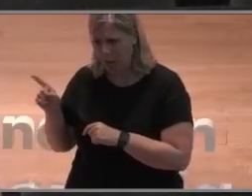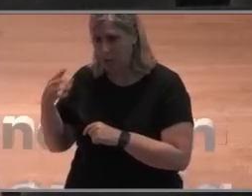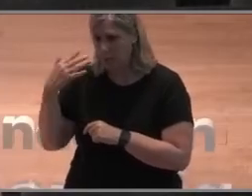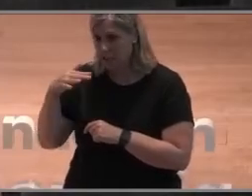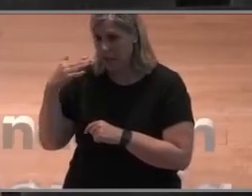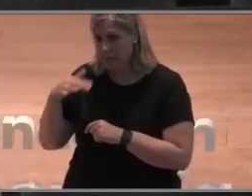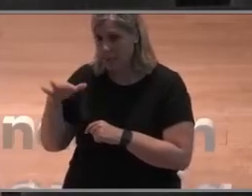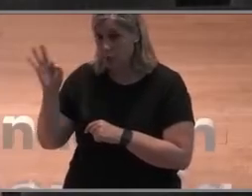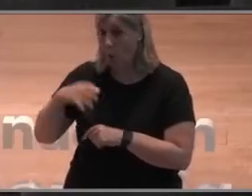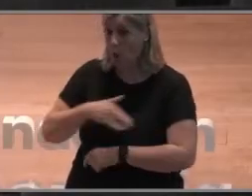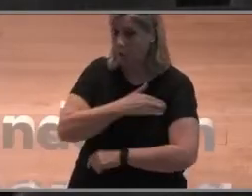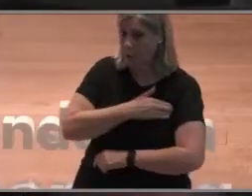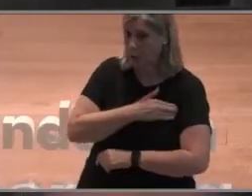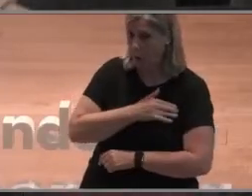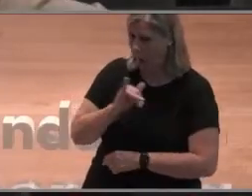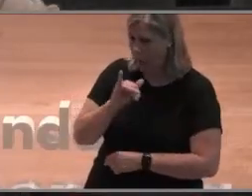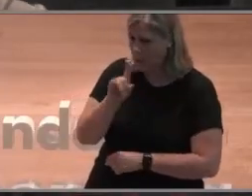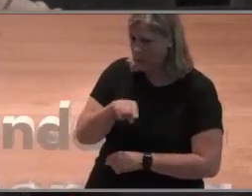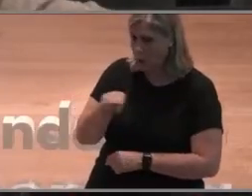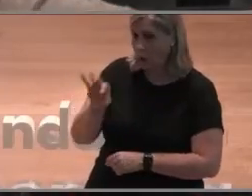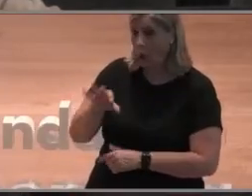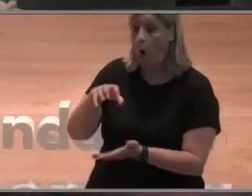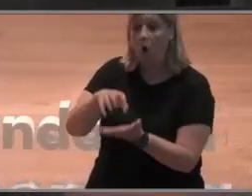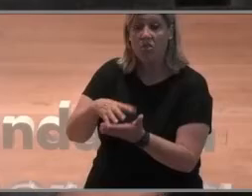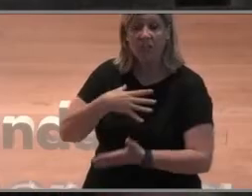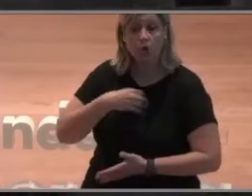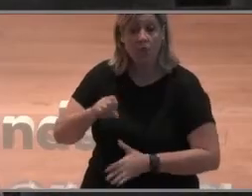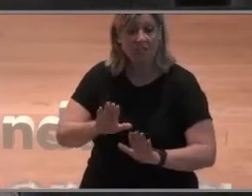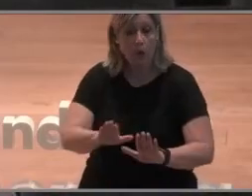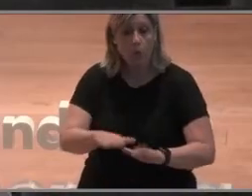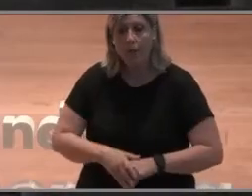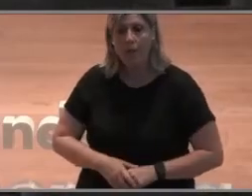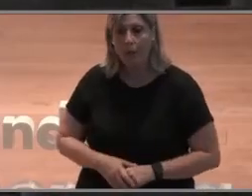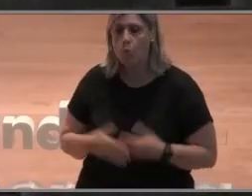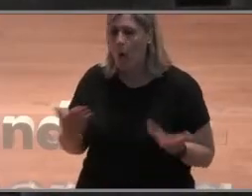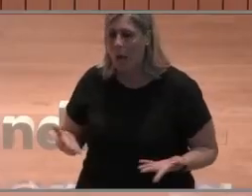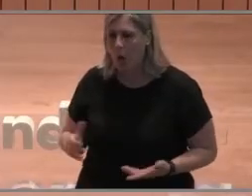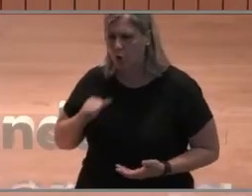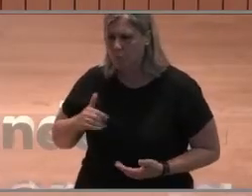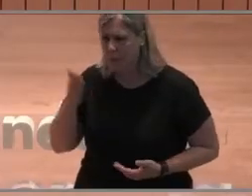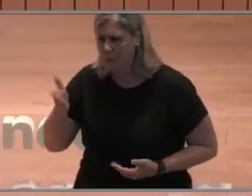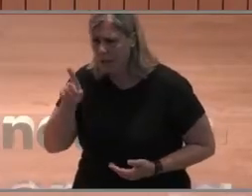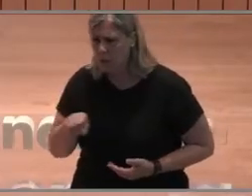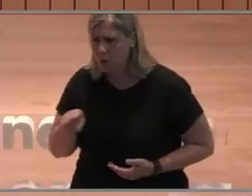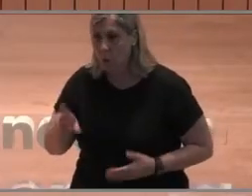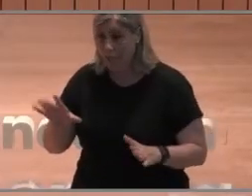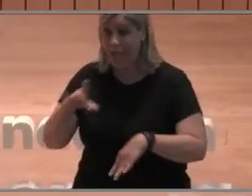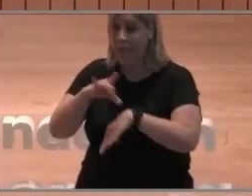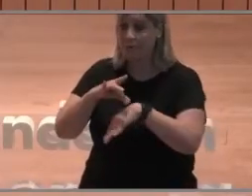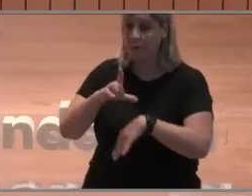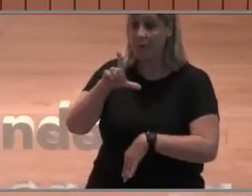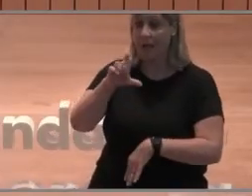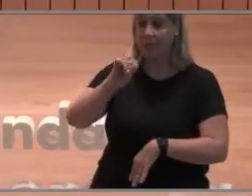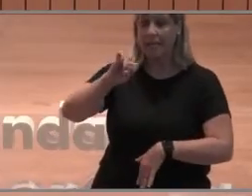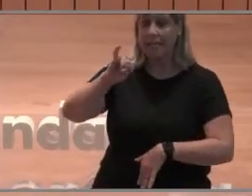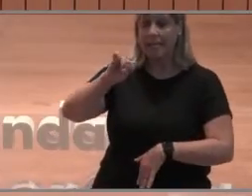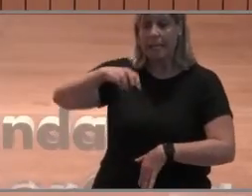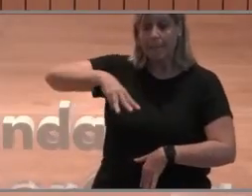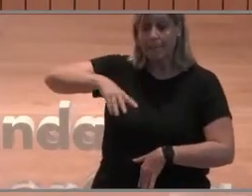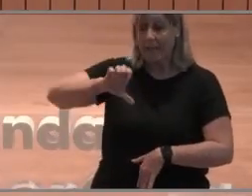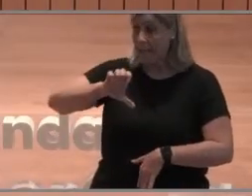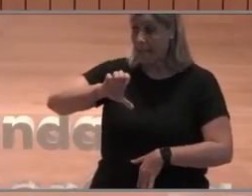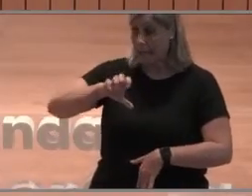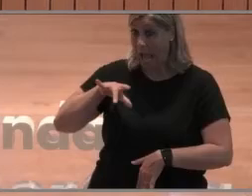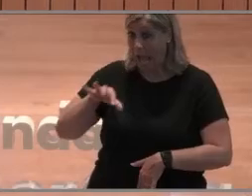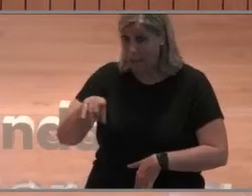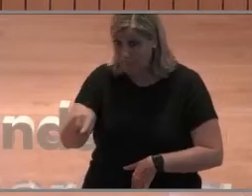Servet o el Clínico, o se quedan en los centros de salud rurales. Y la enfermedad del Lyme, ¿han dado casos? A